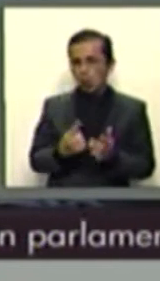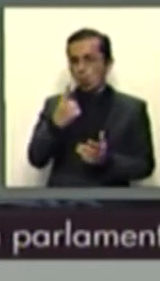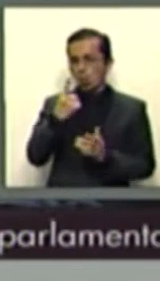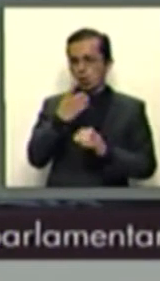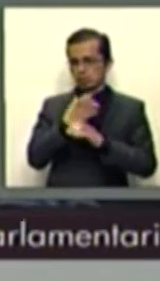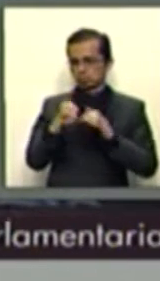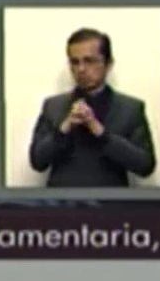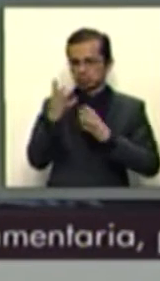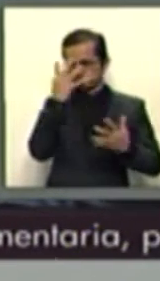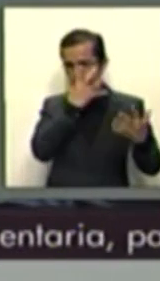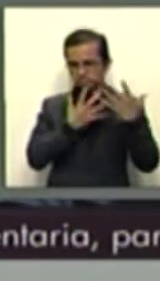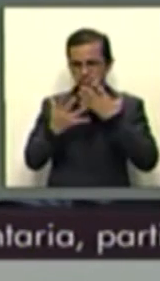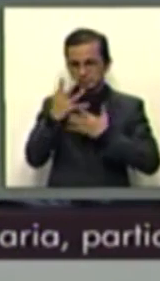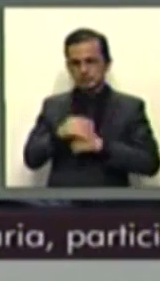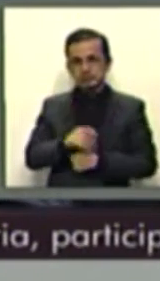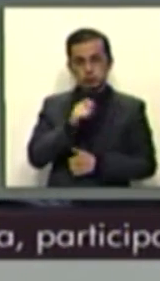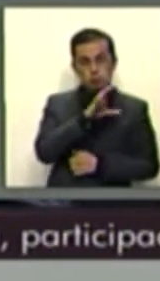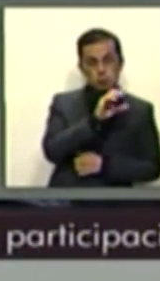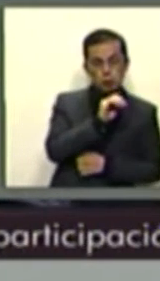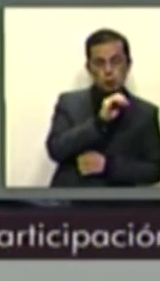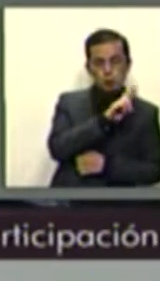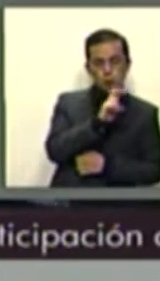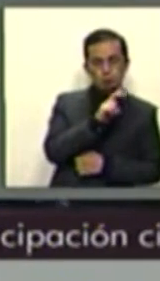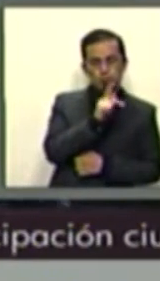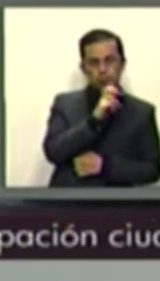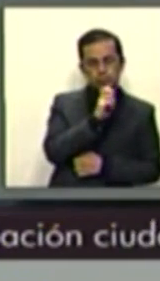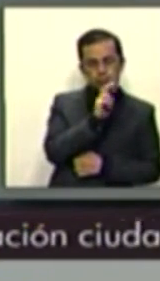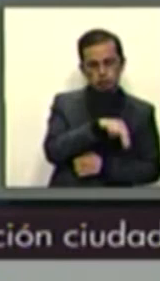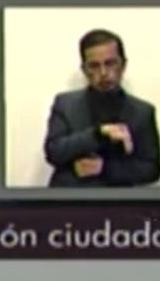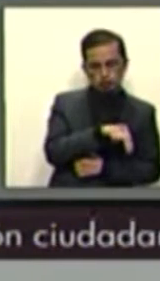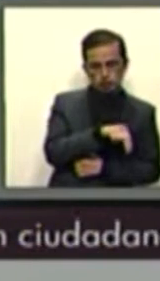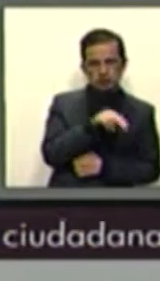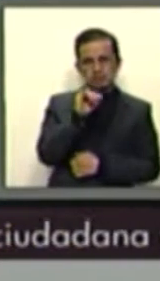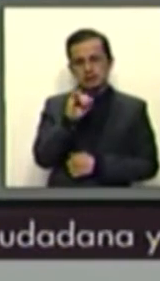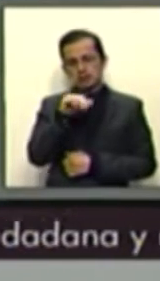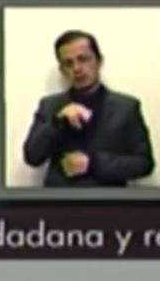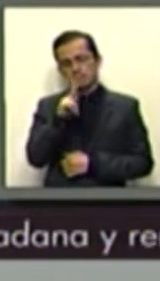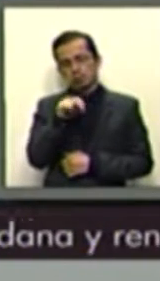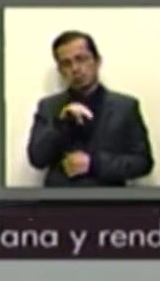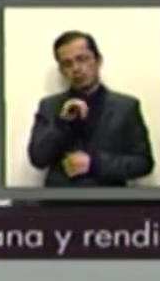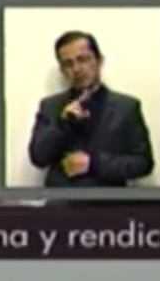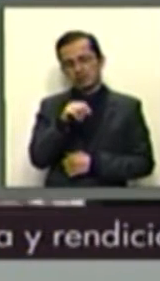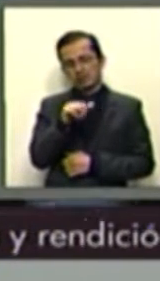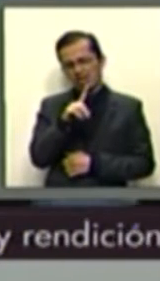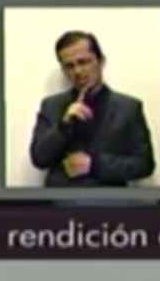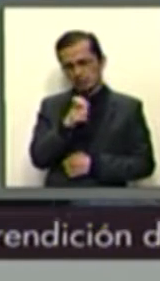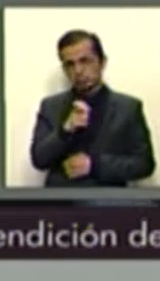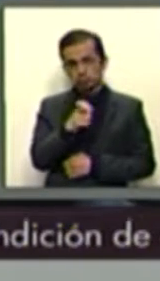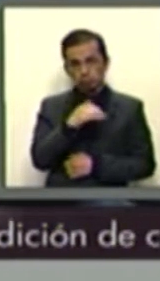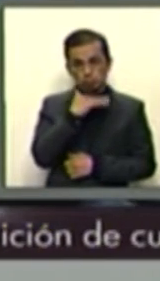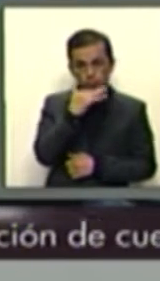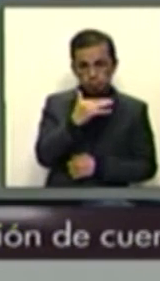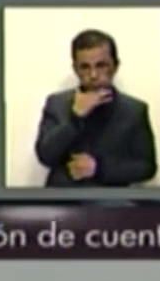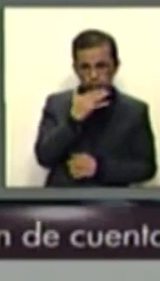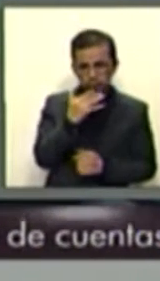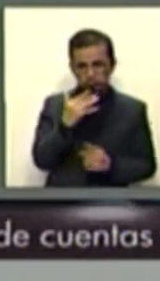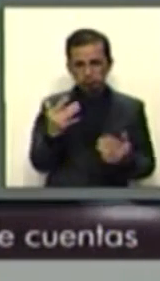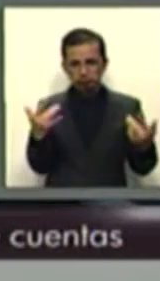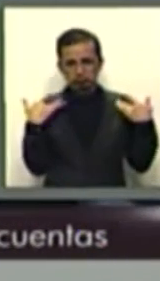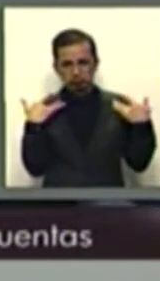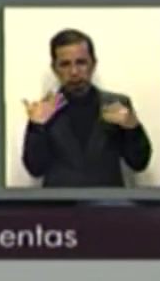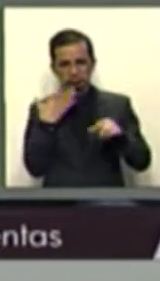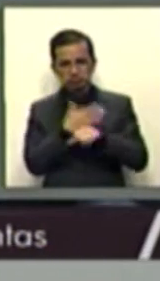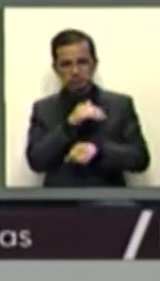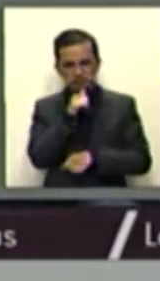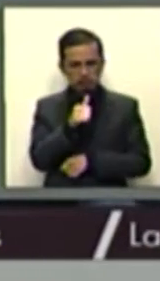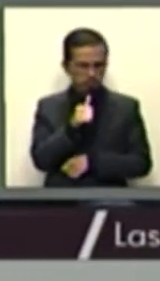no es lo mismo corrupción impunidad que la conducta que debe llevar un legislador en este pleno o